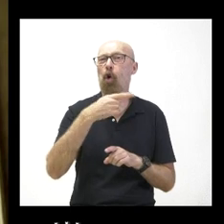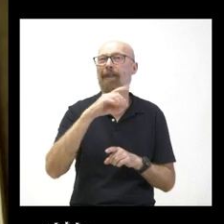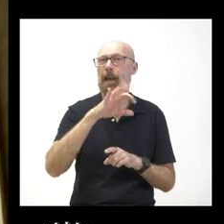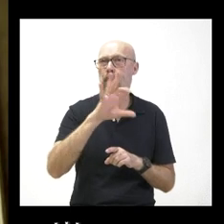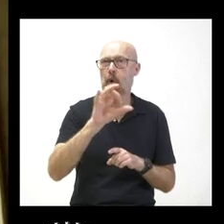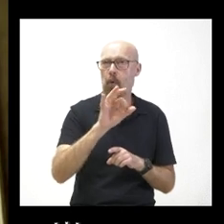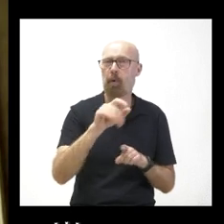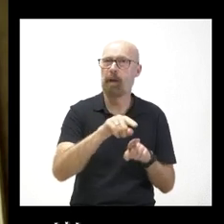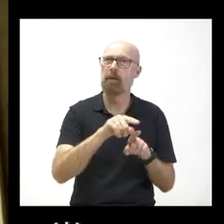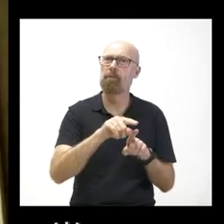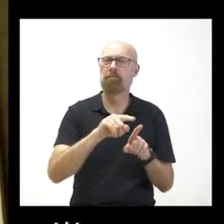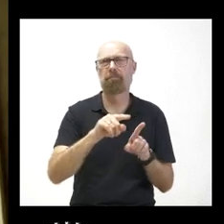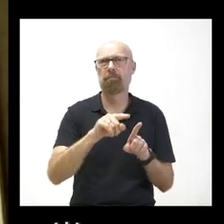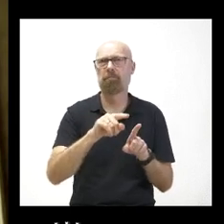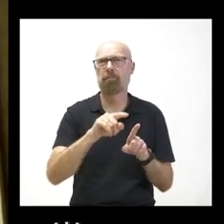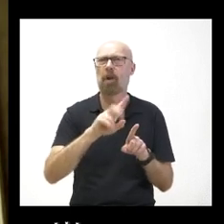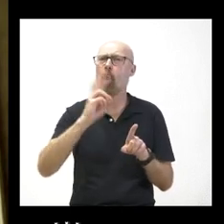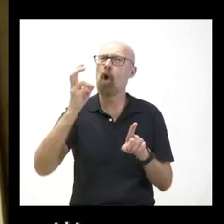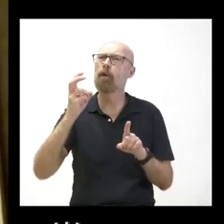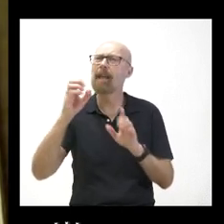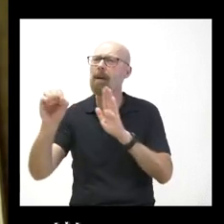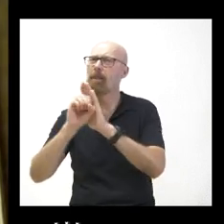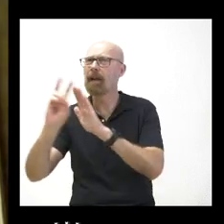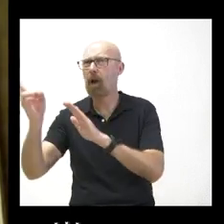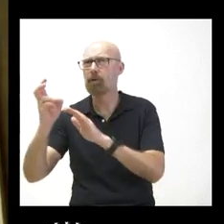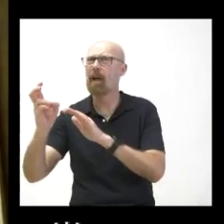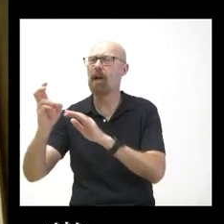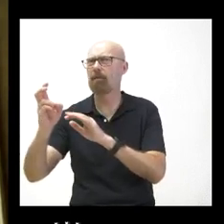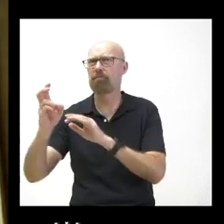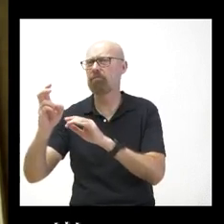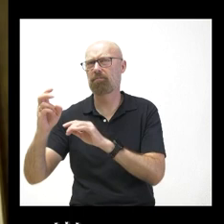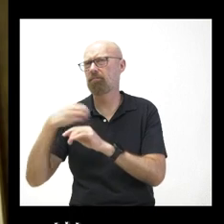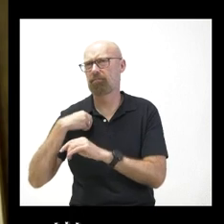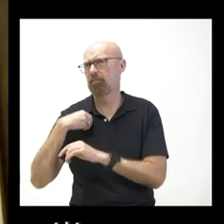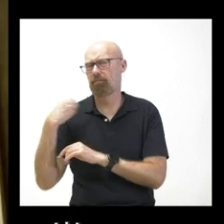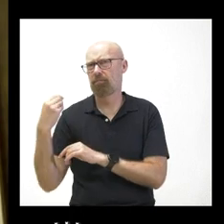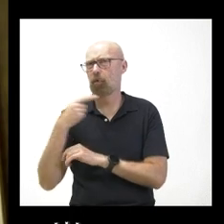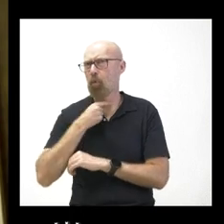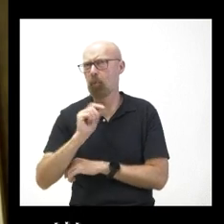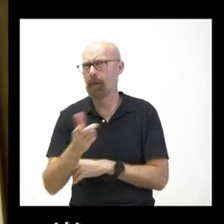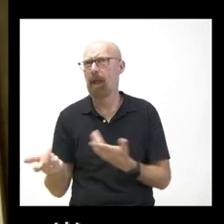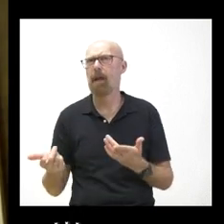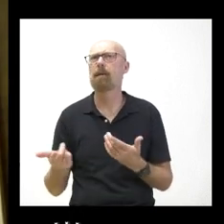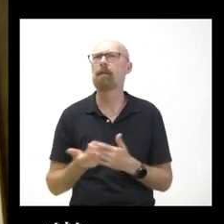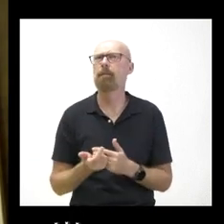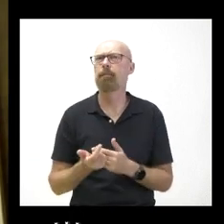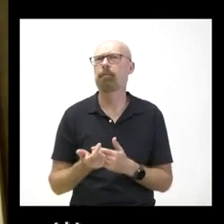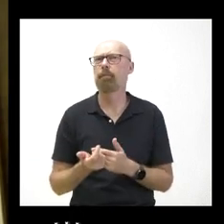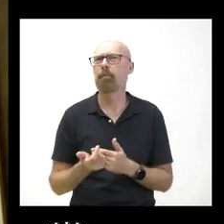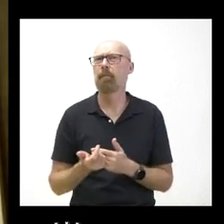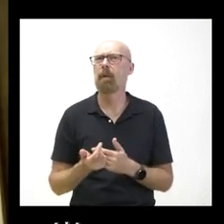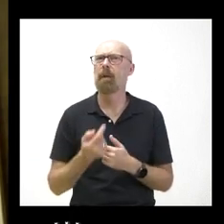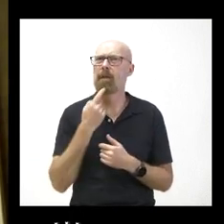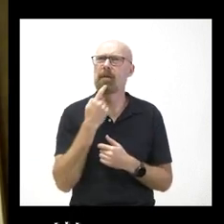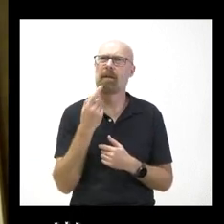en el en otra en otra denominación de origen de la comunidad iniciándose además una por lo menos anunciándose una